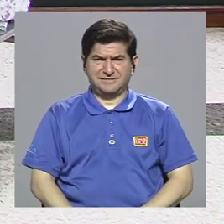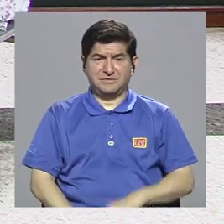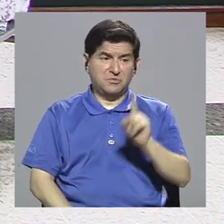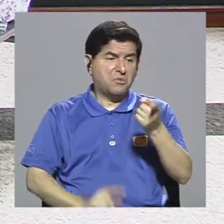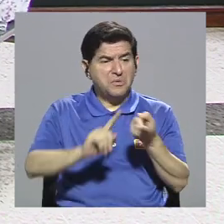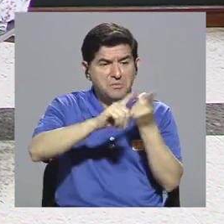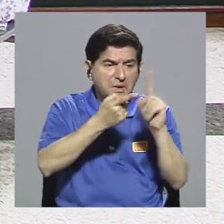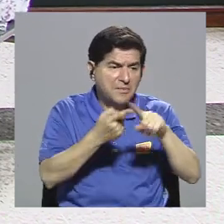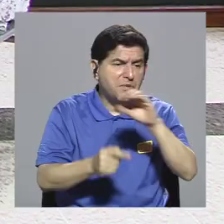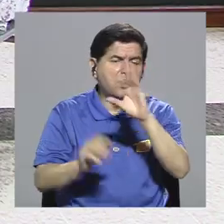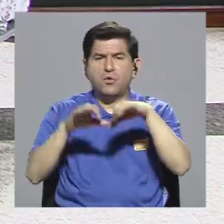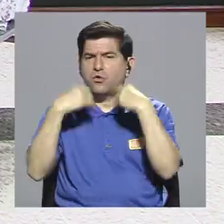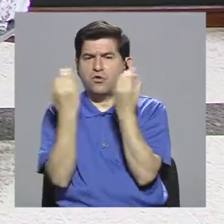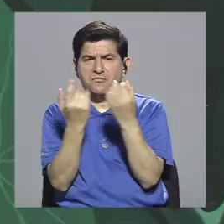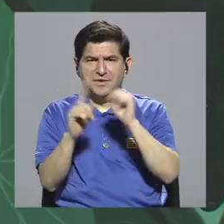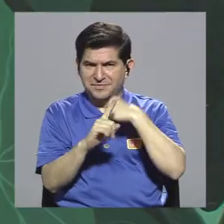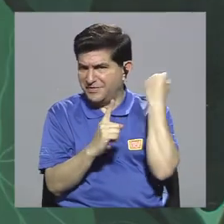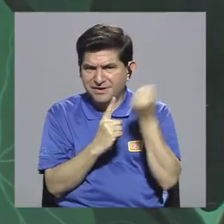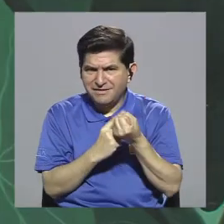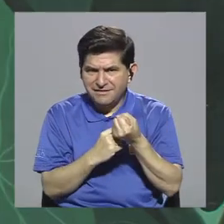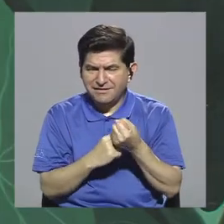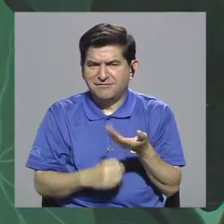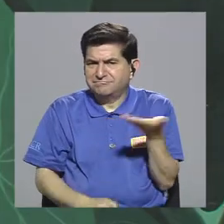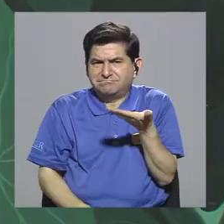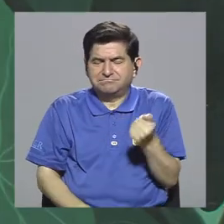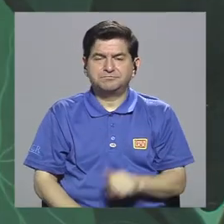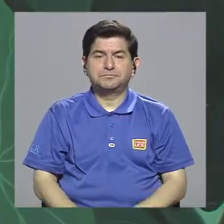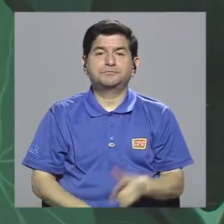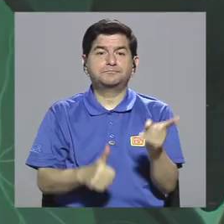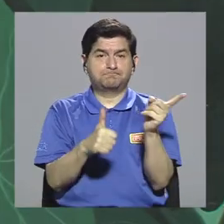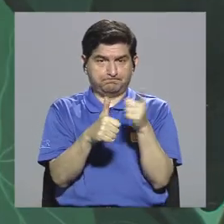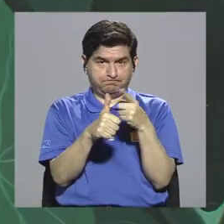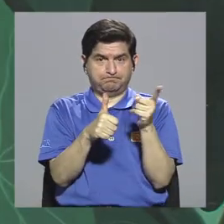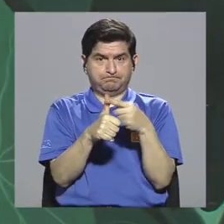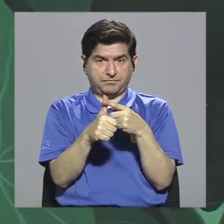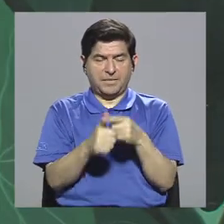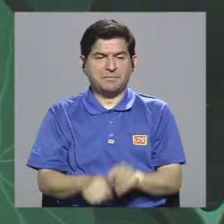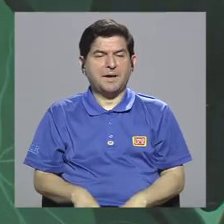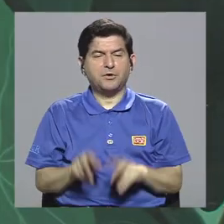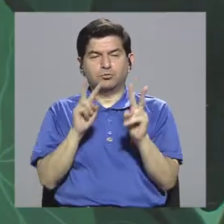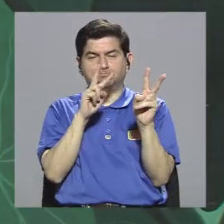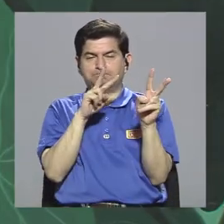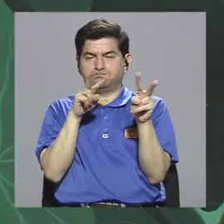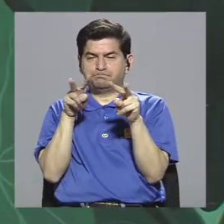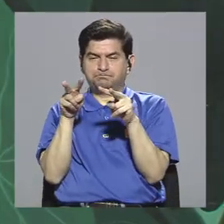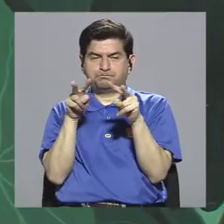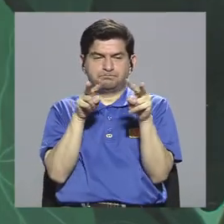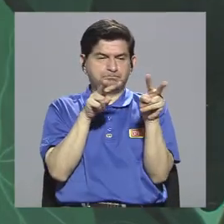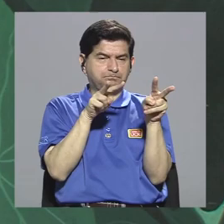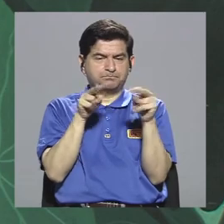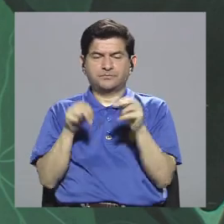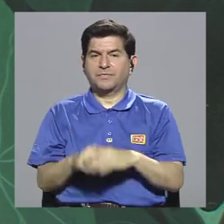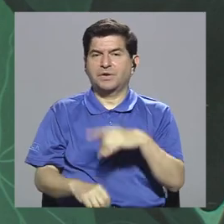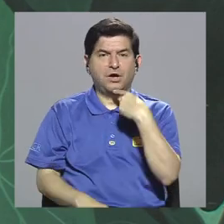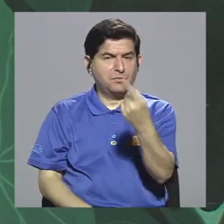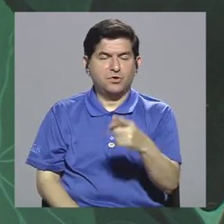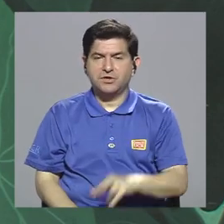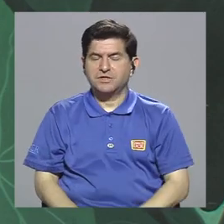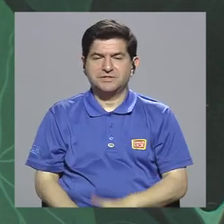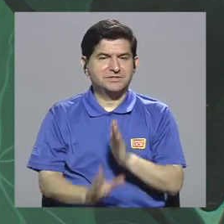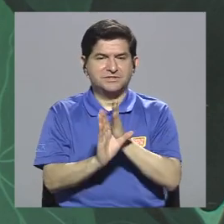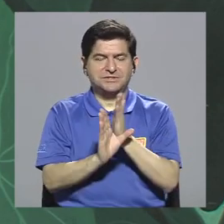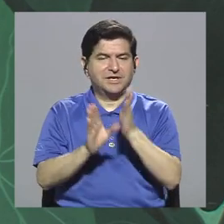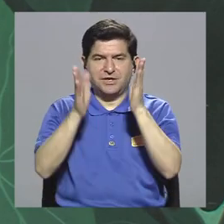amigo, un familiar? Okay, lo primero es ser observadores, ¿verdad? Como decís, no son los psicólogos